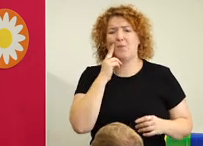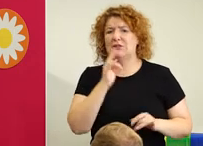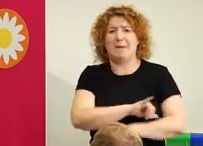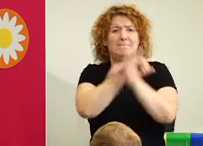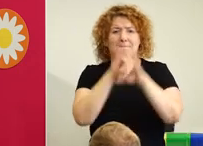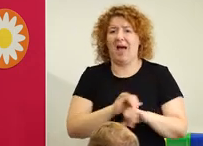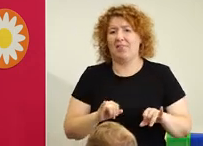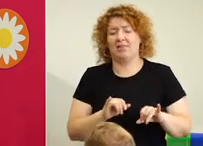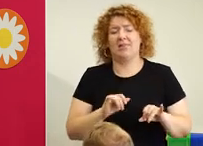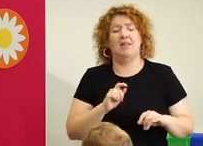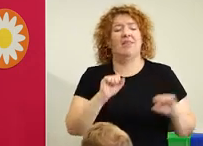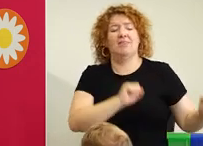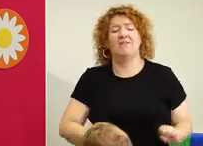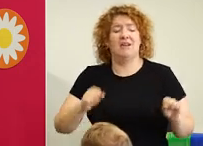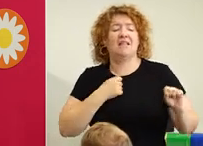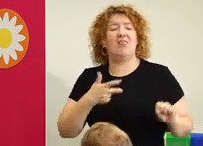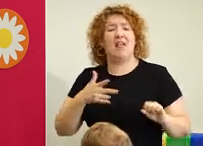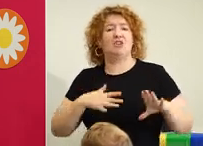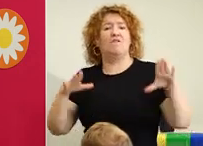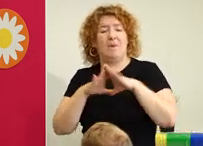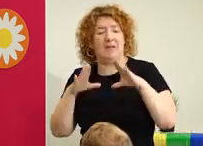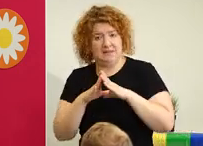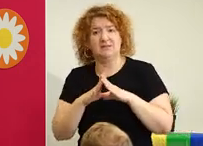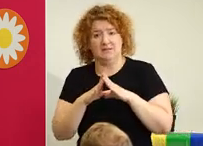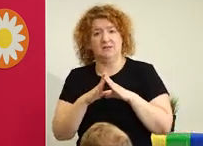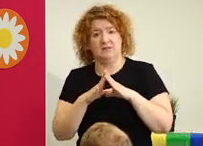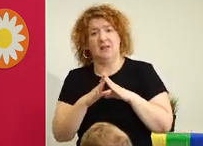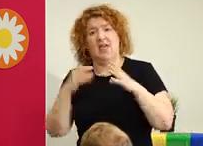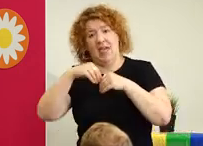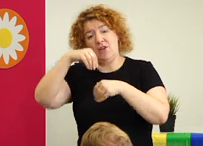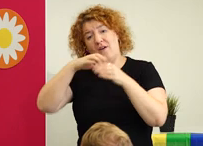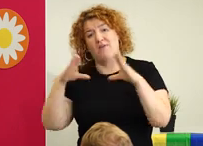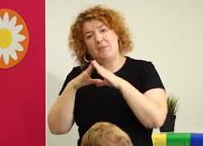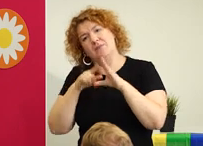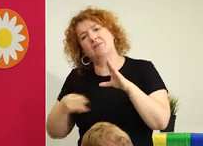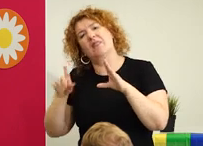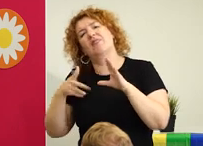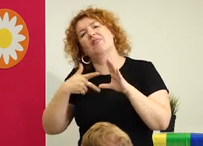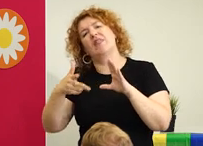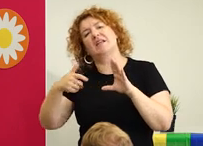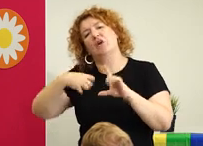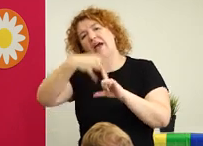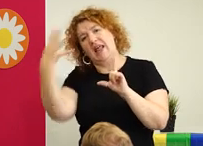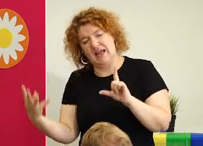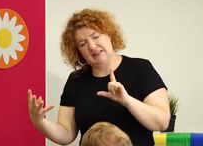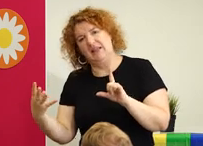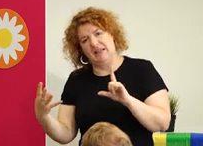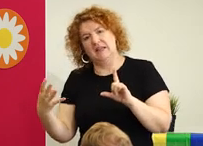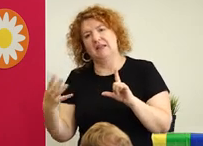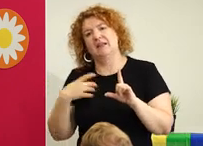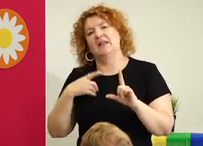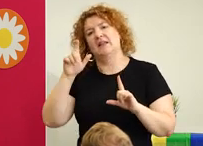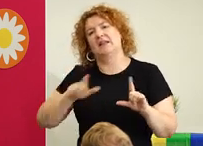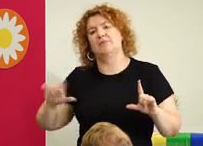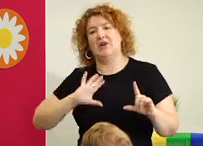paz, con la defensa de los derechos feministas y también, como parte de esos derechos feministas, con la defensa de los derechos LGTBI y de los derechos